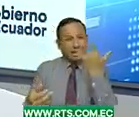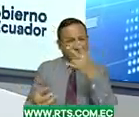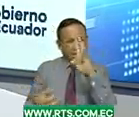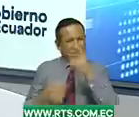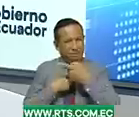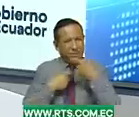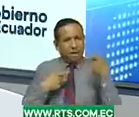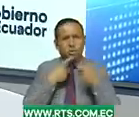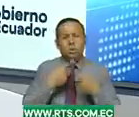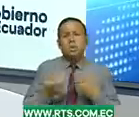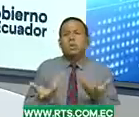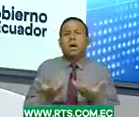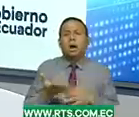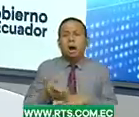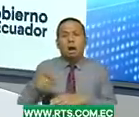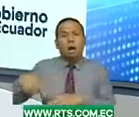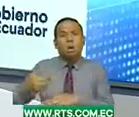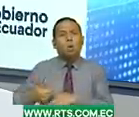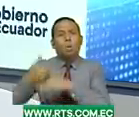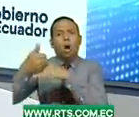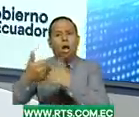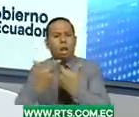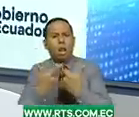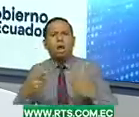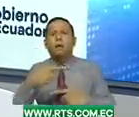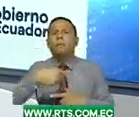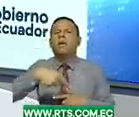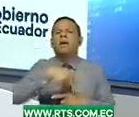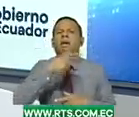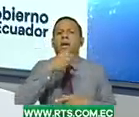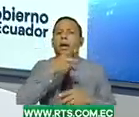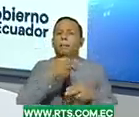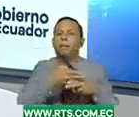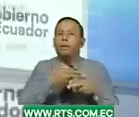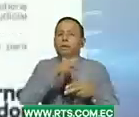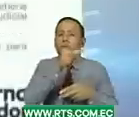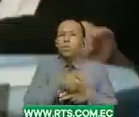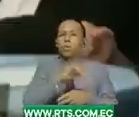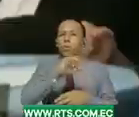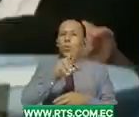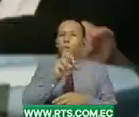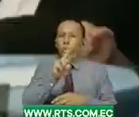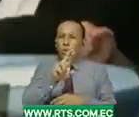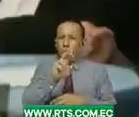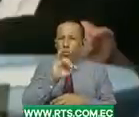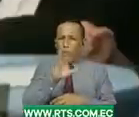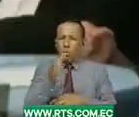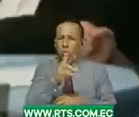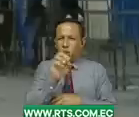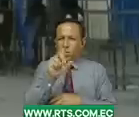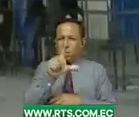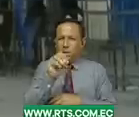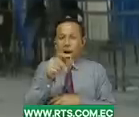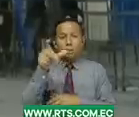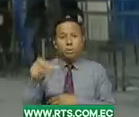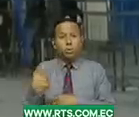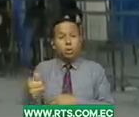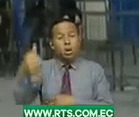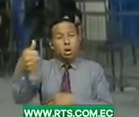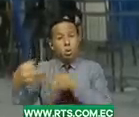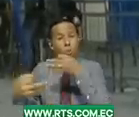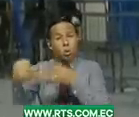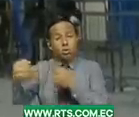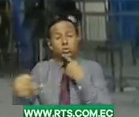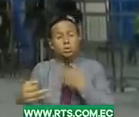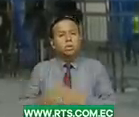donde se concedió el beneficio de prelibertad a Junior Roldán, la jueza de la Unidad Judicial Especializada de Garantías